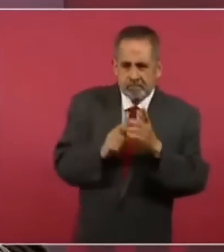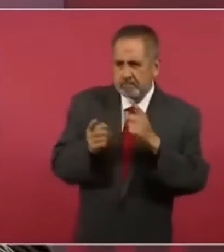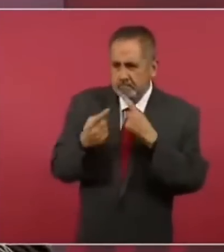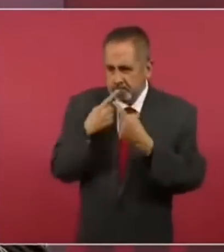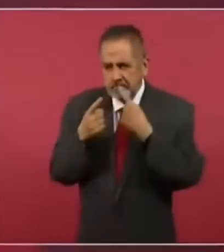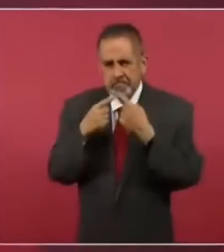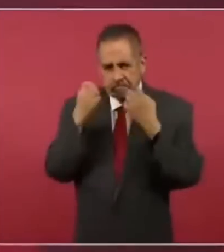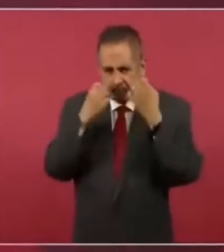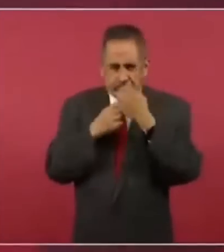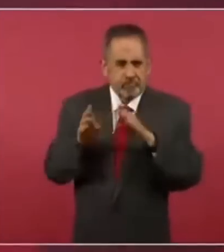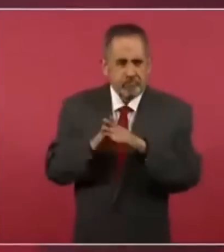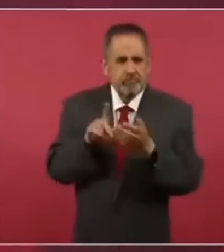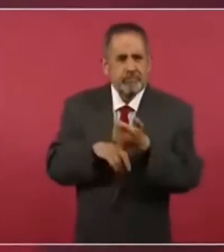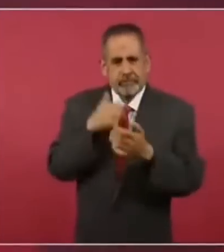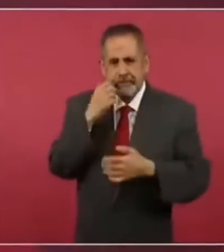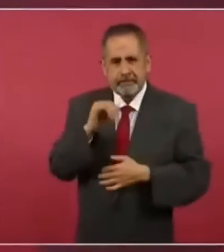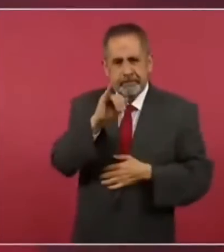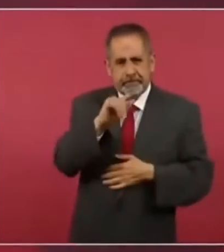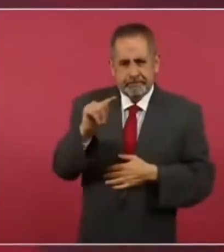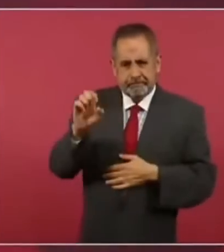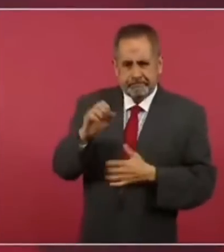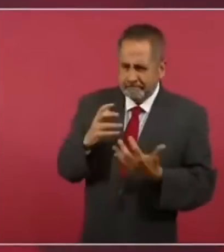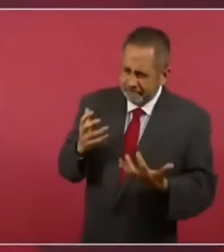evaluación, porque queremos rescatar al ISSSTE.